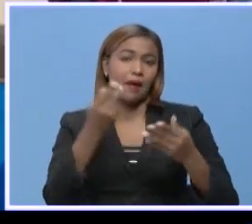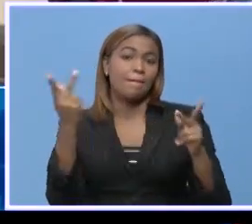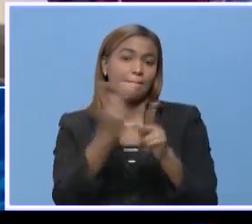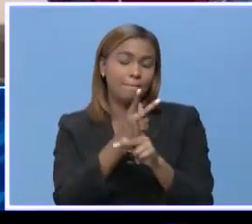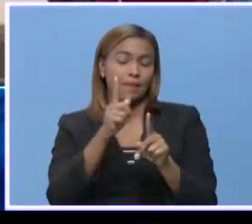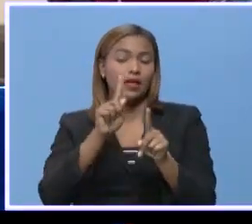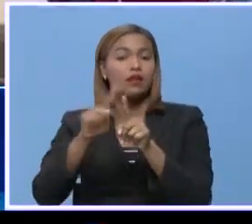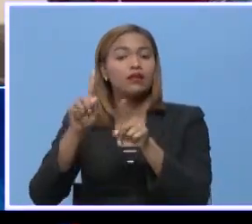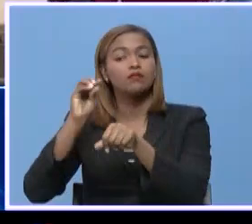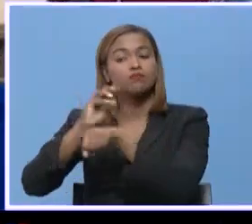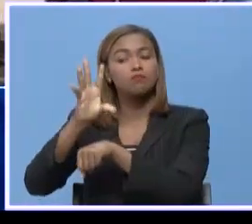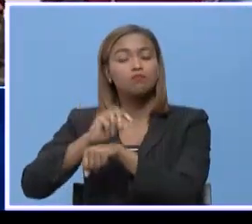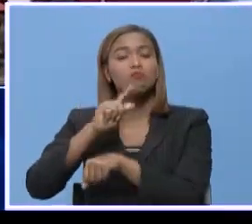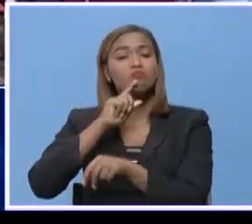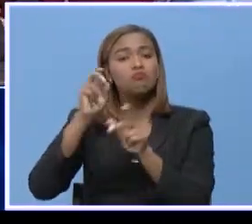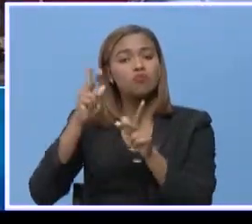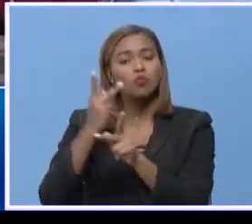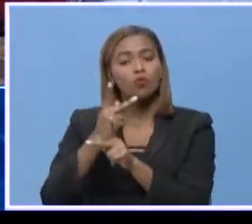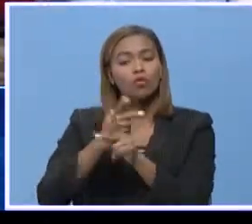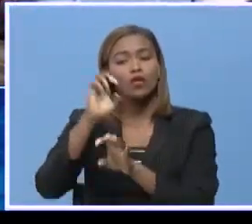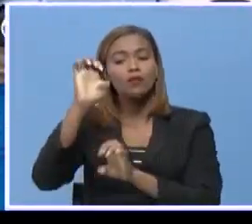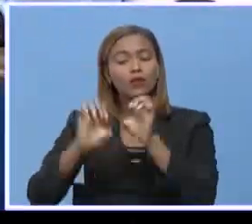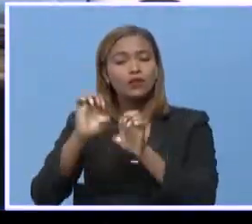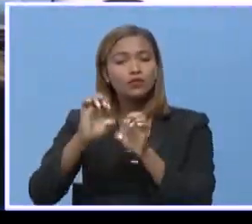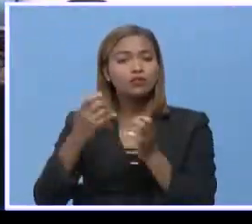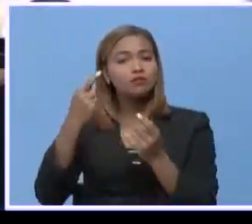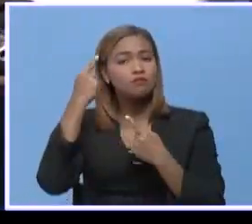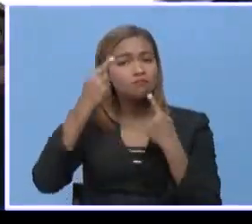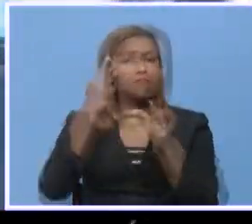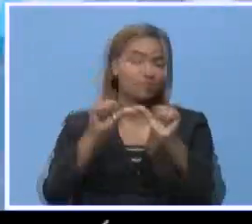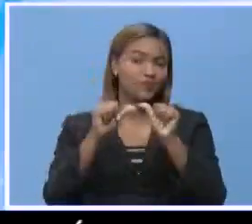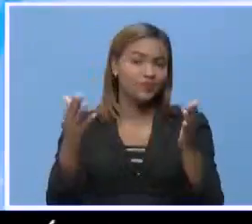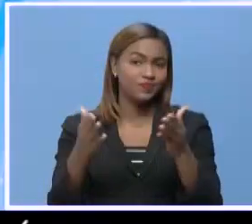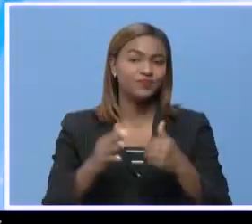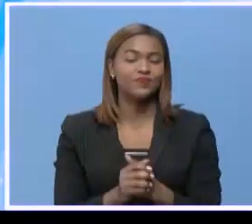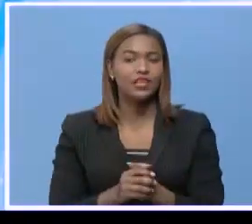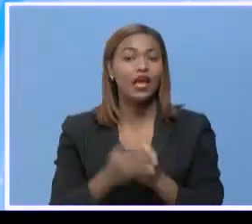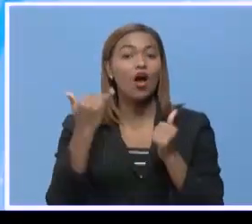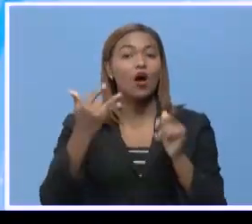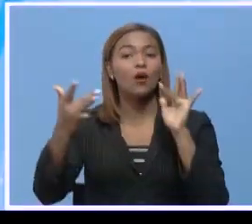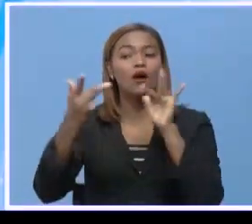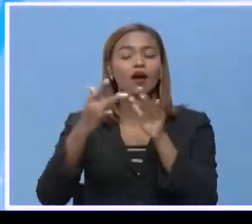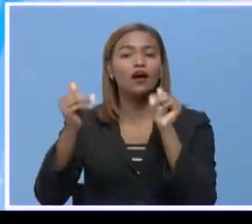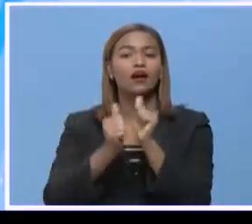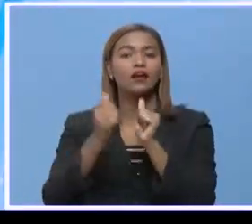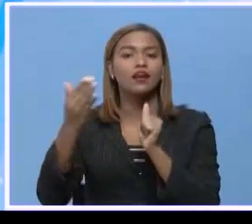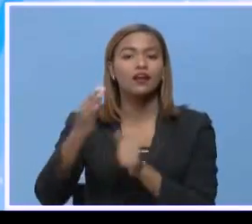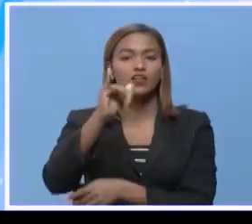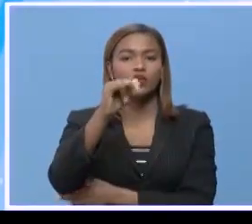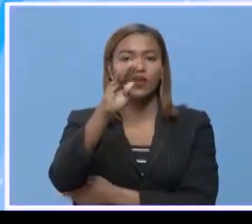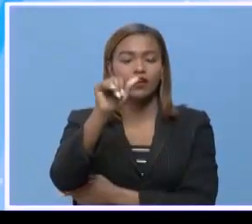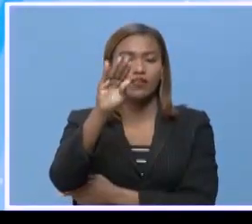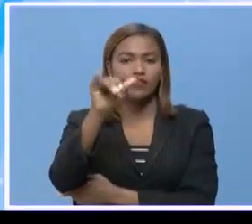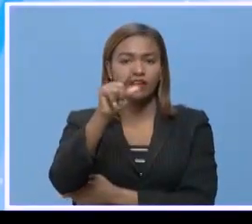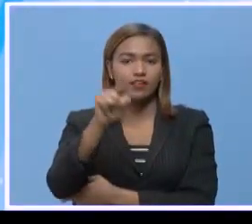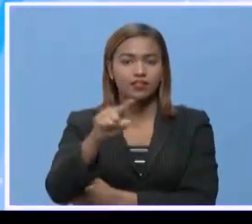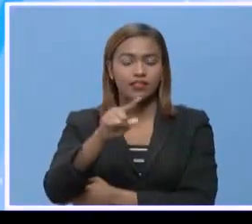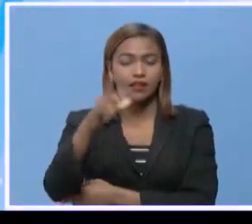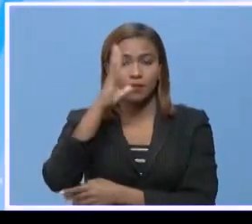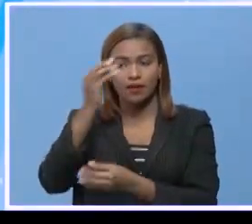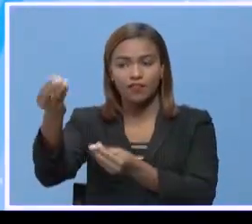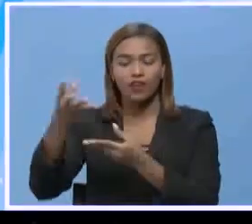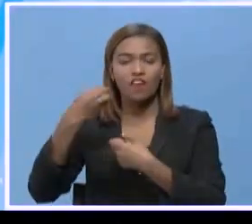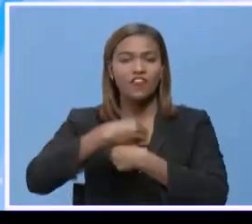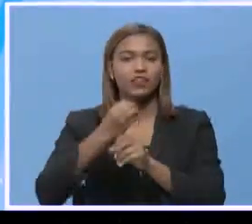sentido, recomendaron una prudente evaluación psiquiátrica. Ahora hacemos contacto con nuestra compañera Joanna Báez, quien está en